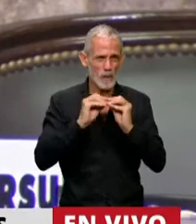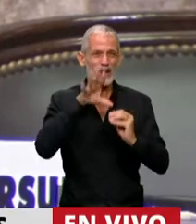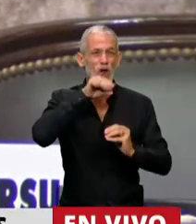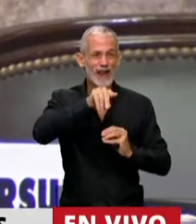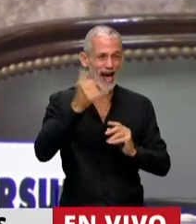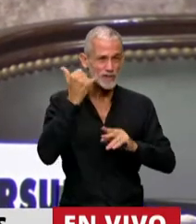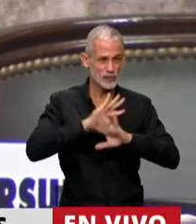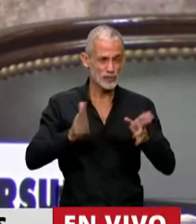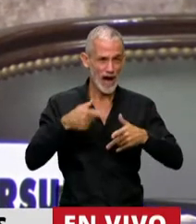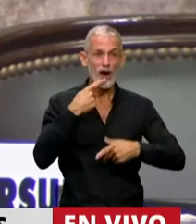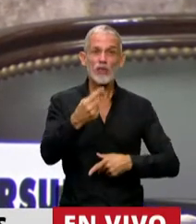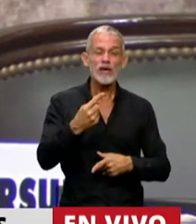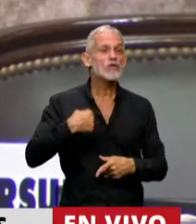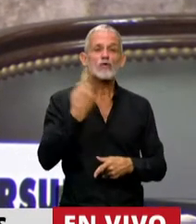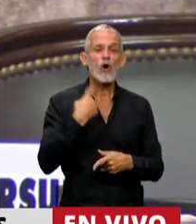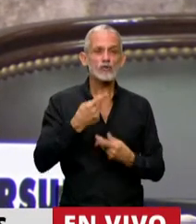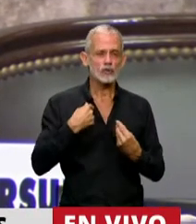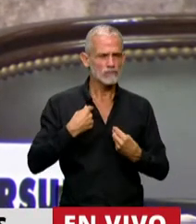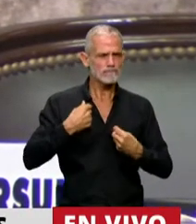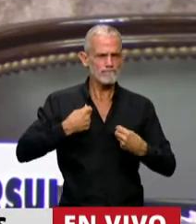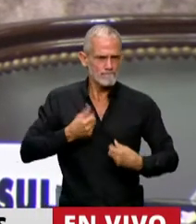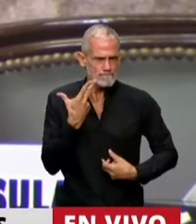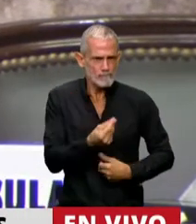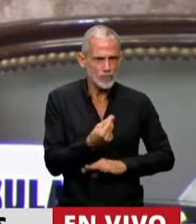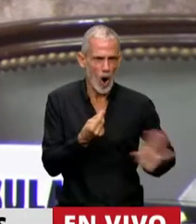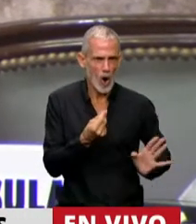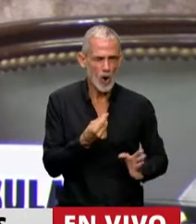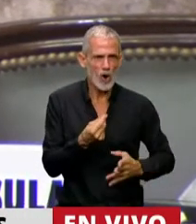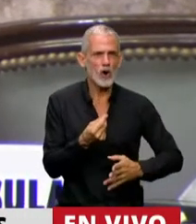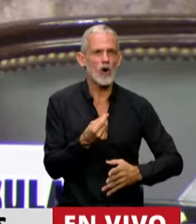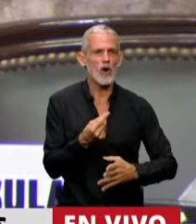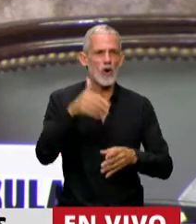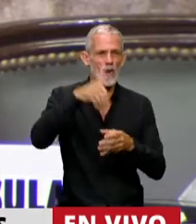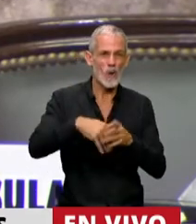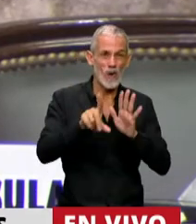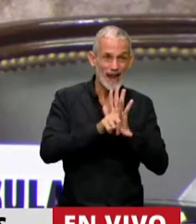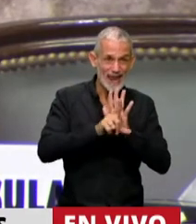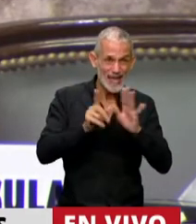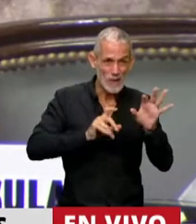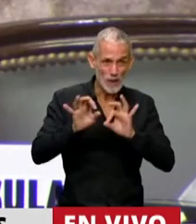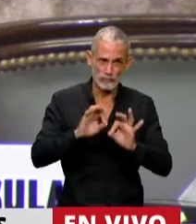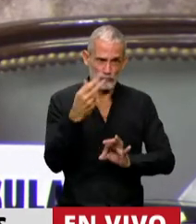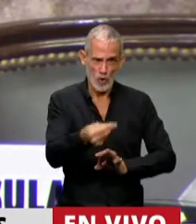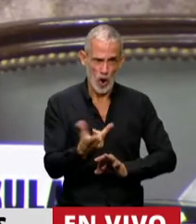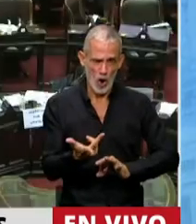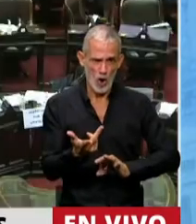del Caño, estamos categóricamente en contra de este proyecto.